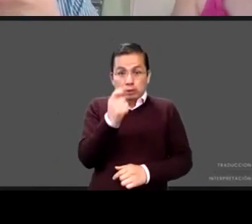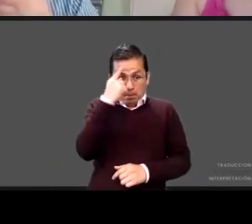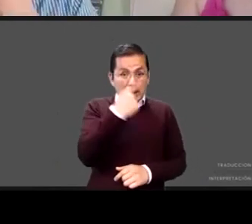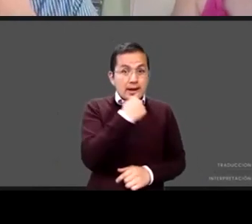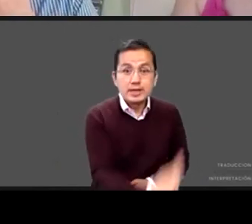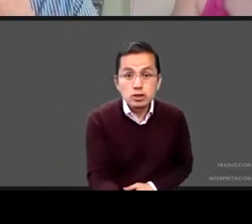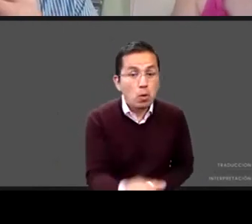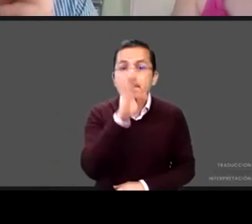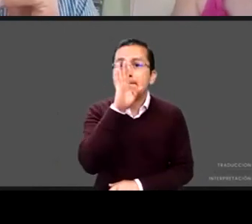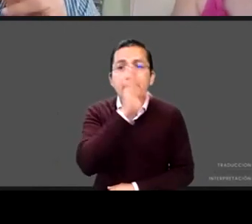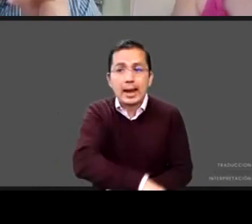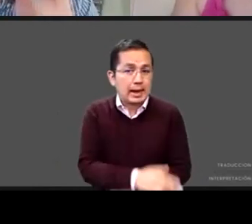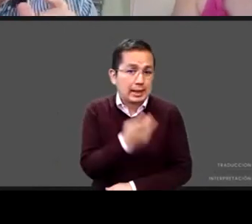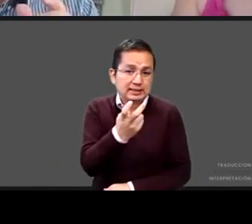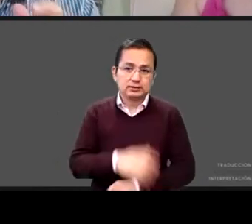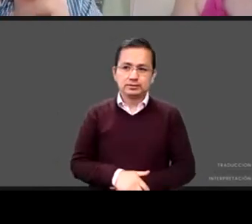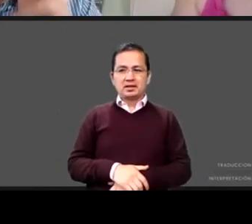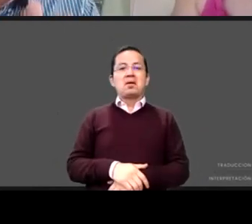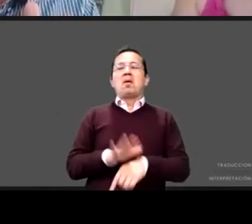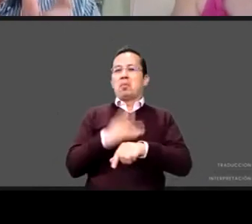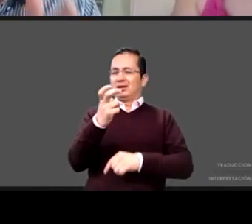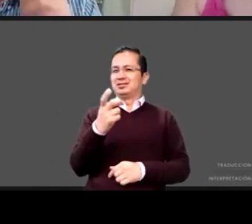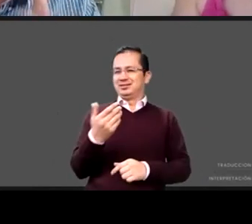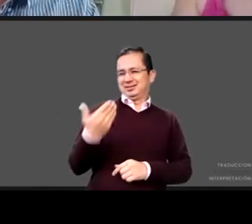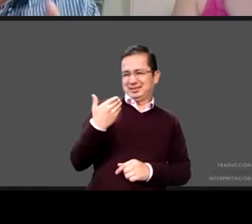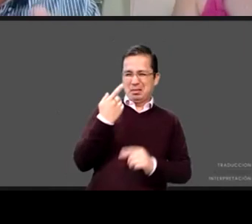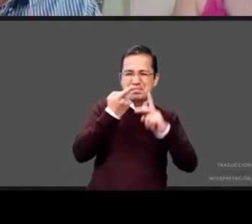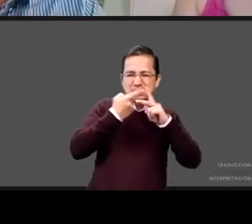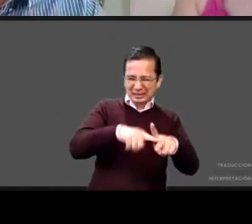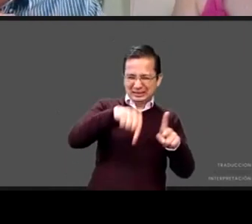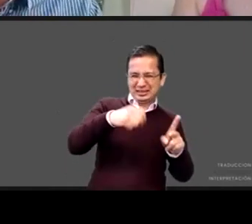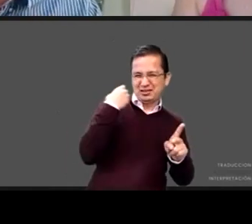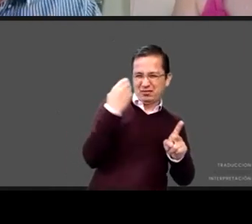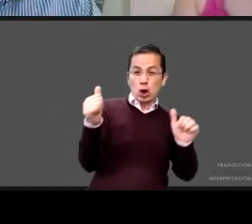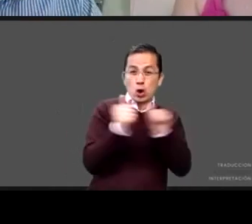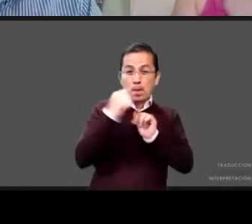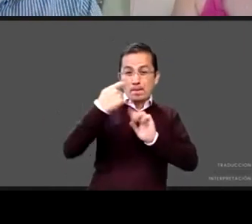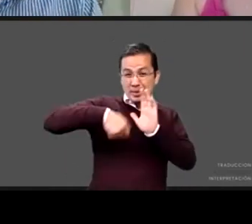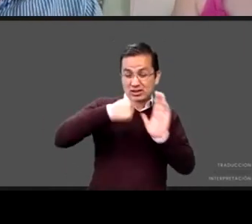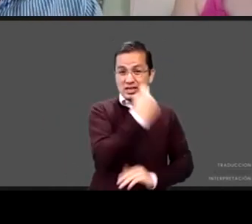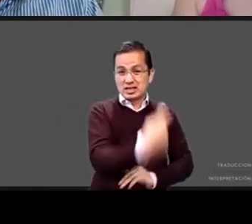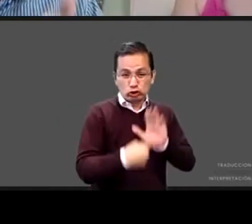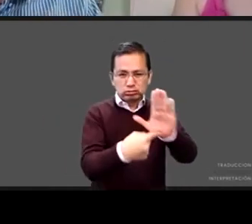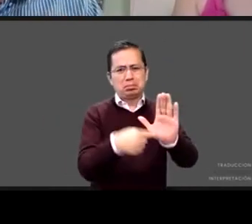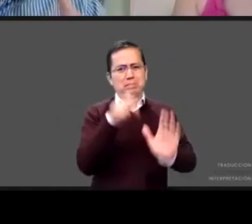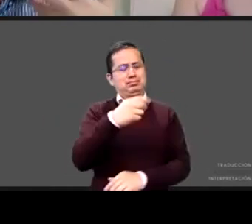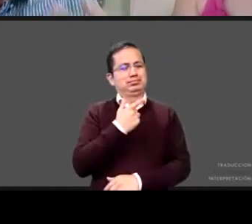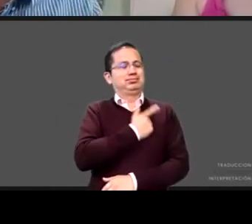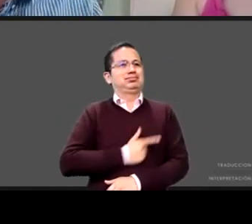encantó que empezáramos con este video. Tenía la palabra, las voces de niñas y niños. Yo llevo más de 20 años en el consultorio